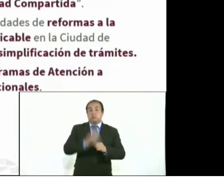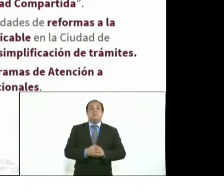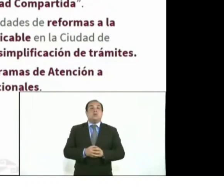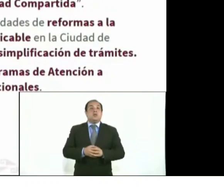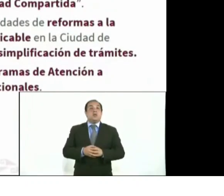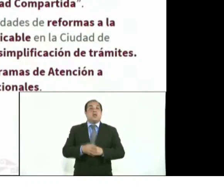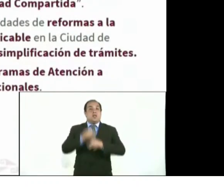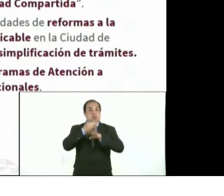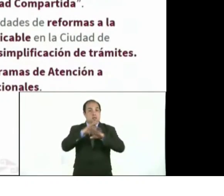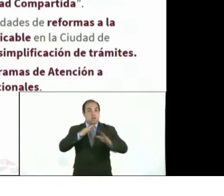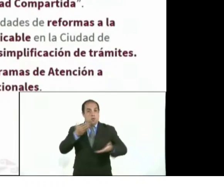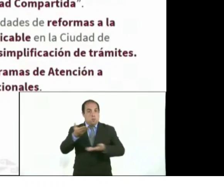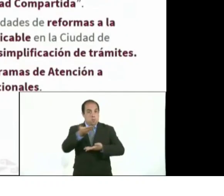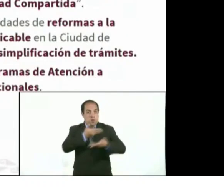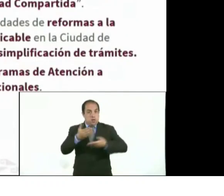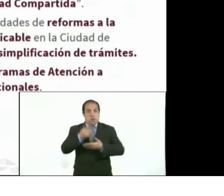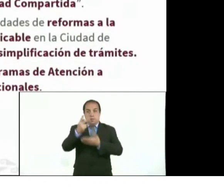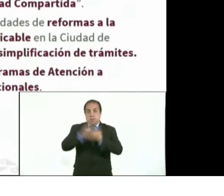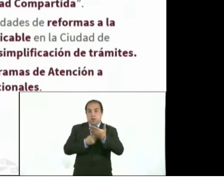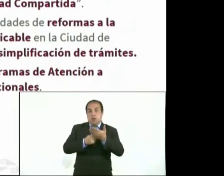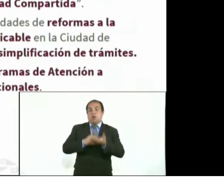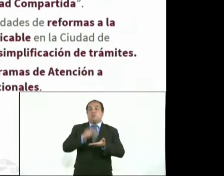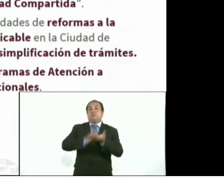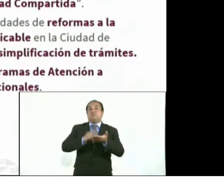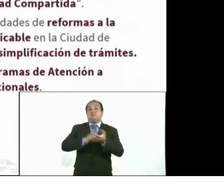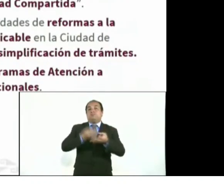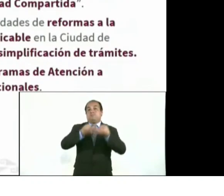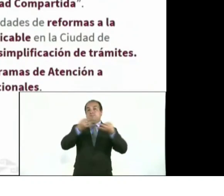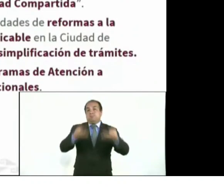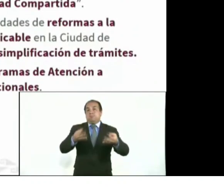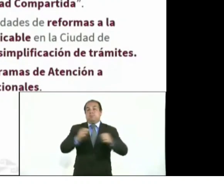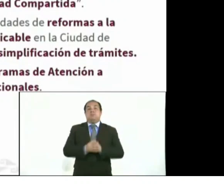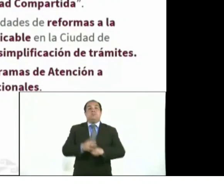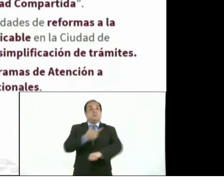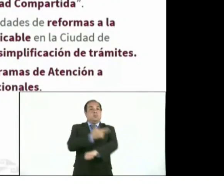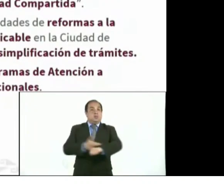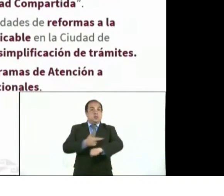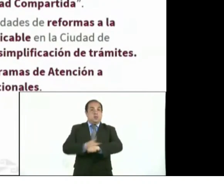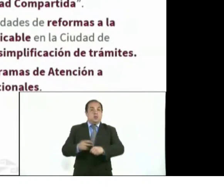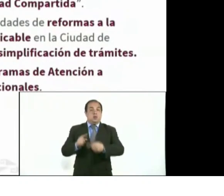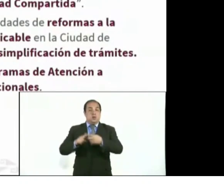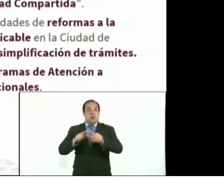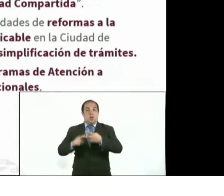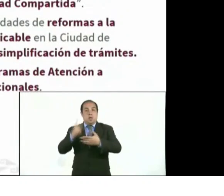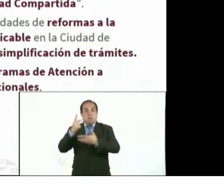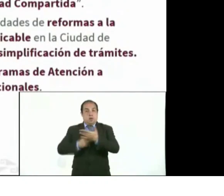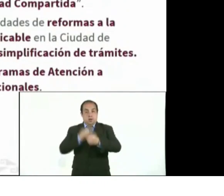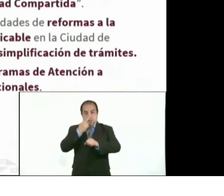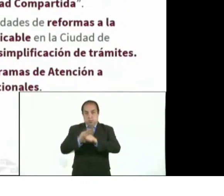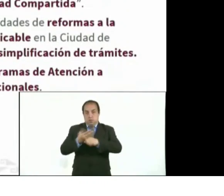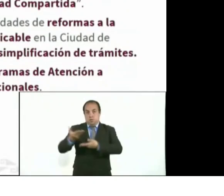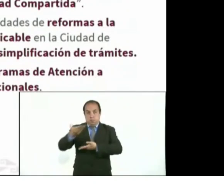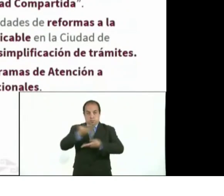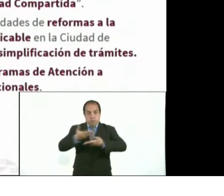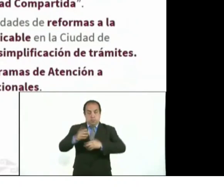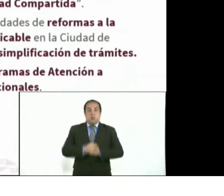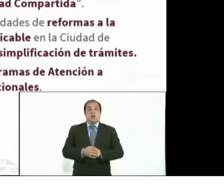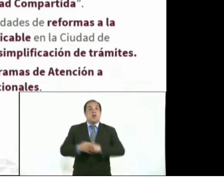promoción compartida de la estrategia de escrituración y el programa de responsabilidad compartida, el diseño